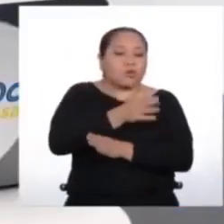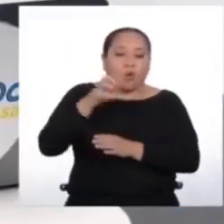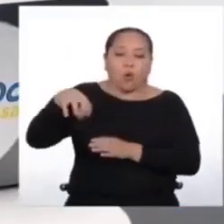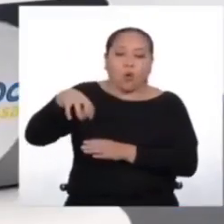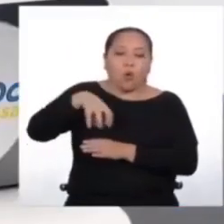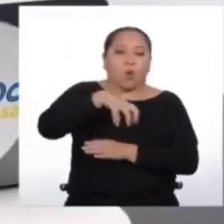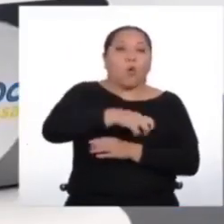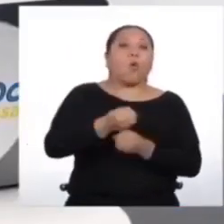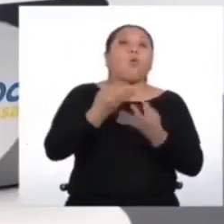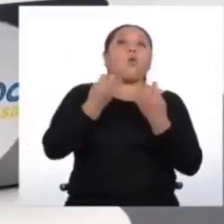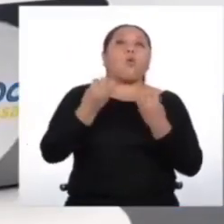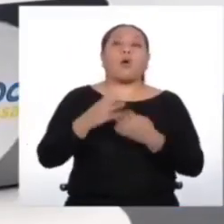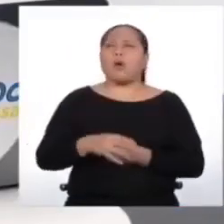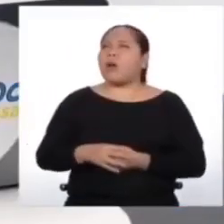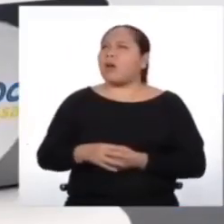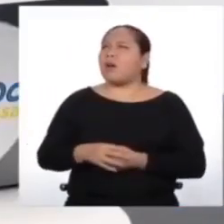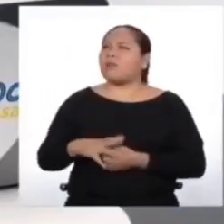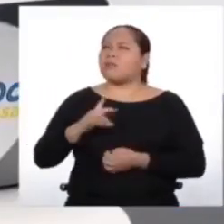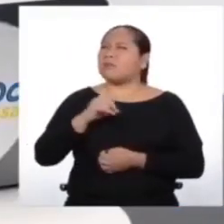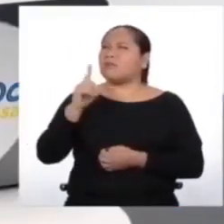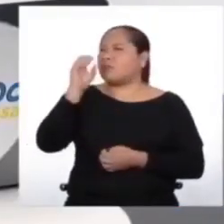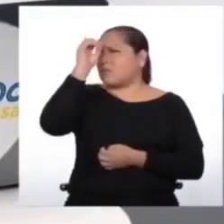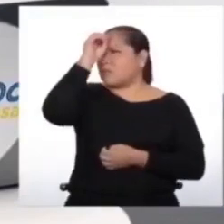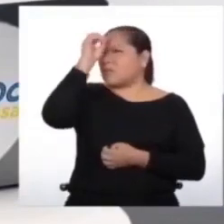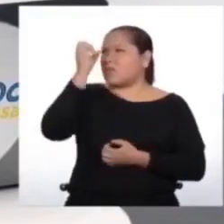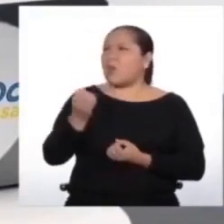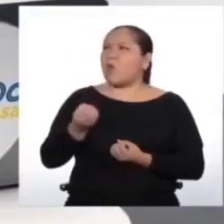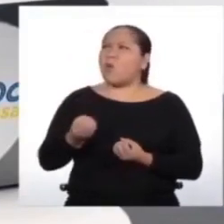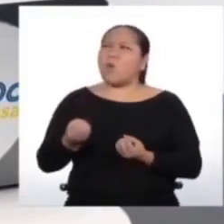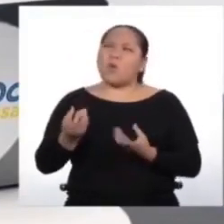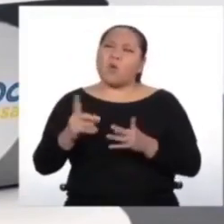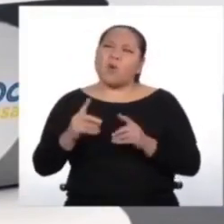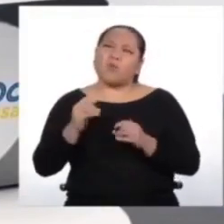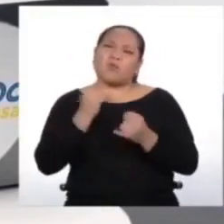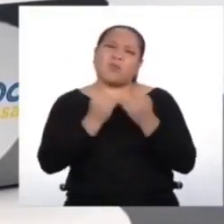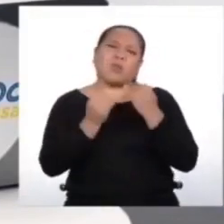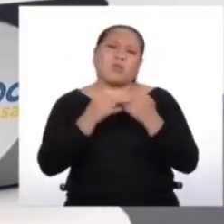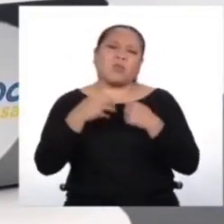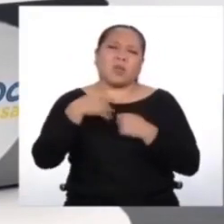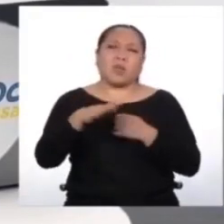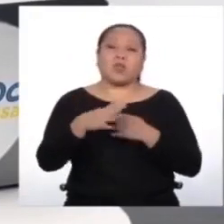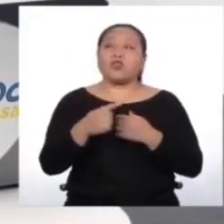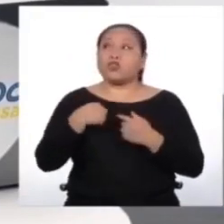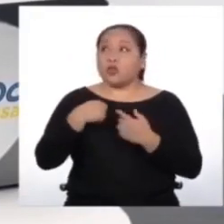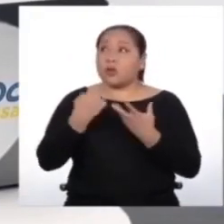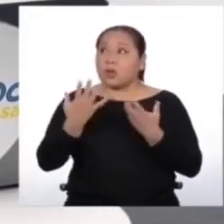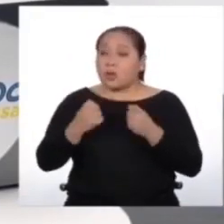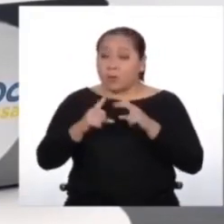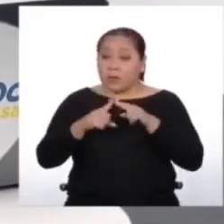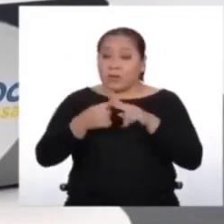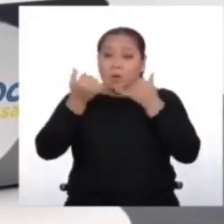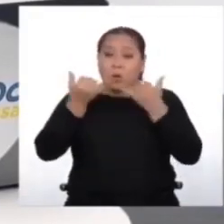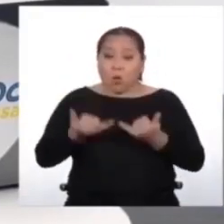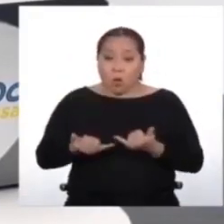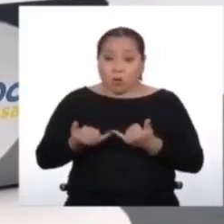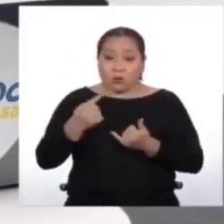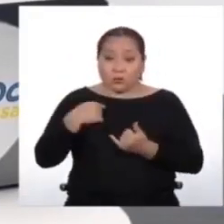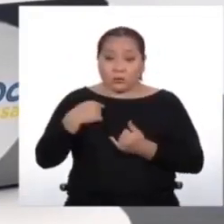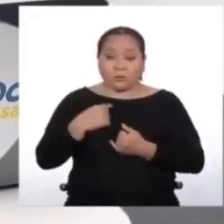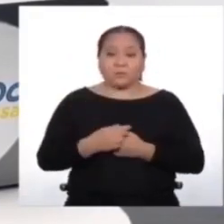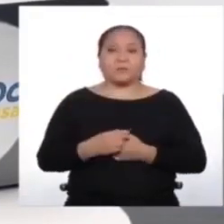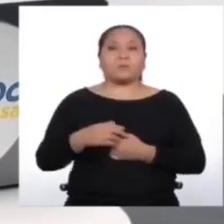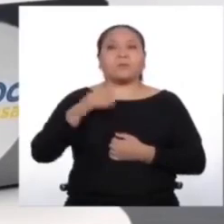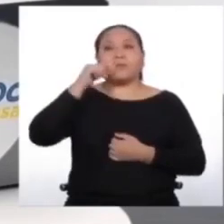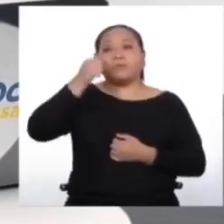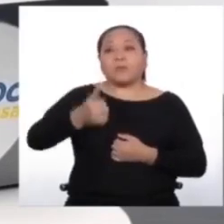Ah, ya. Bueno, yo aún no sé cuándo terminar la cadena. Quiero empezar la cadena hoy para mañana hacerles un favor a 3 personas y